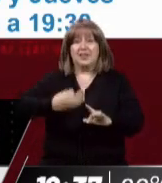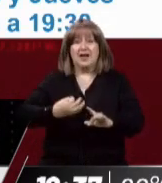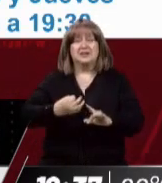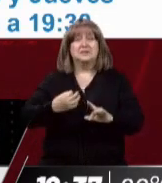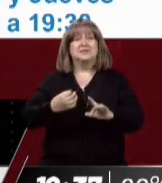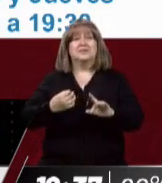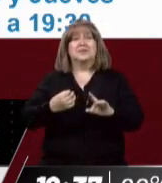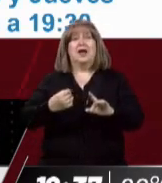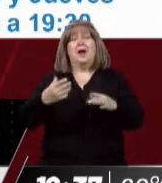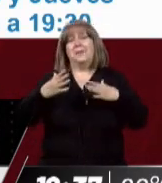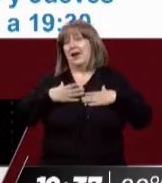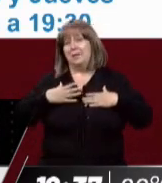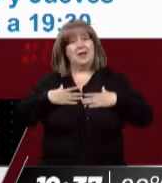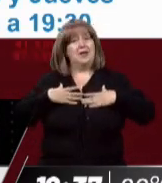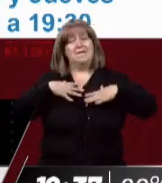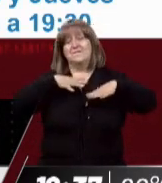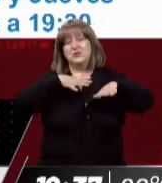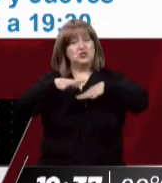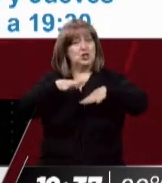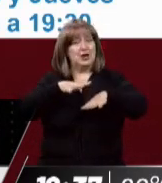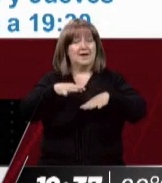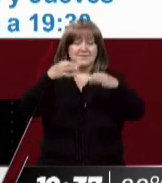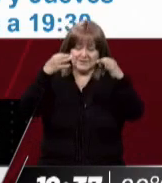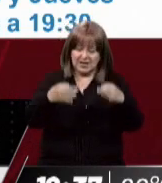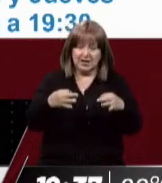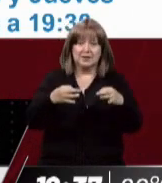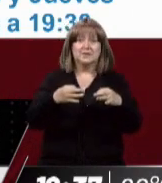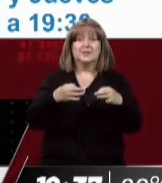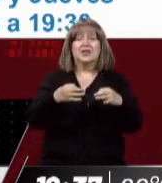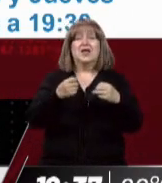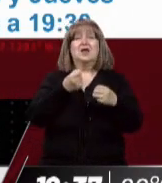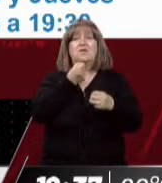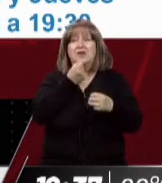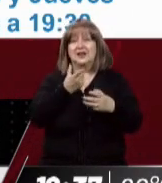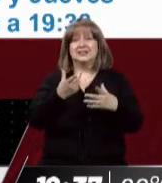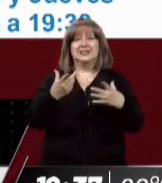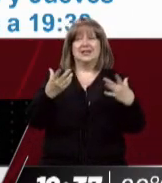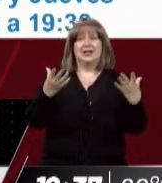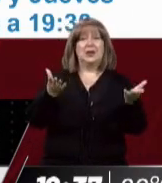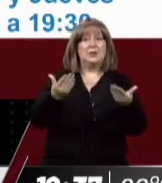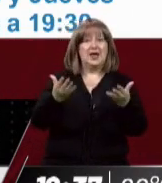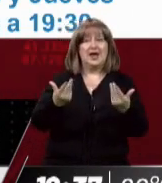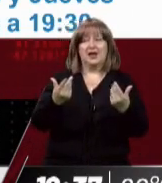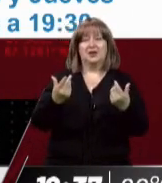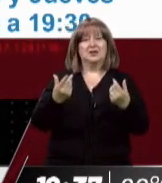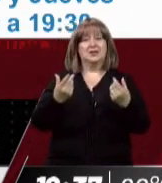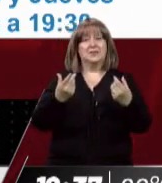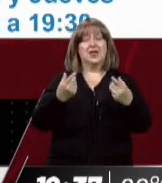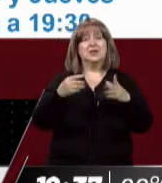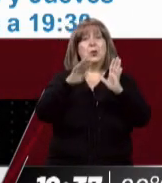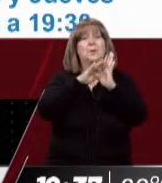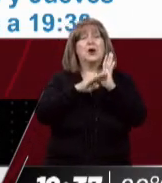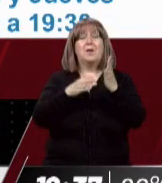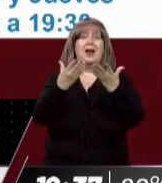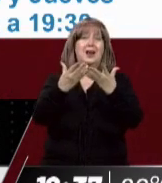para vos? ¿Está funcionando? Ha funcionado, sí, para mí funciona. Y como decía Paula, este es un programa